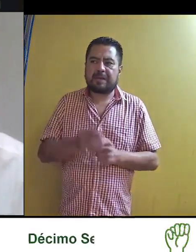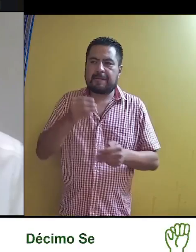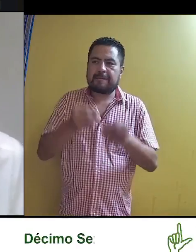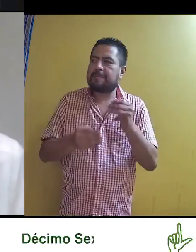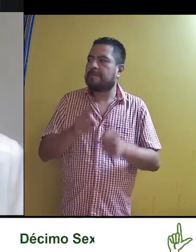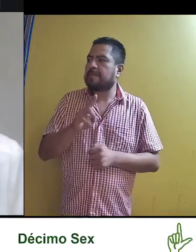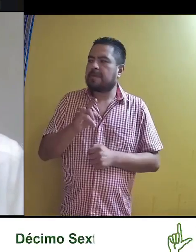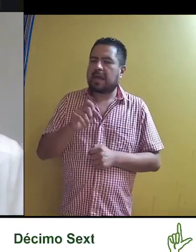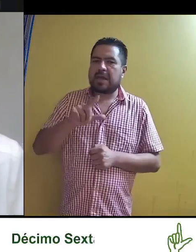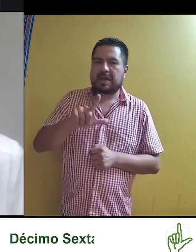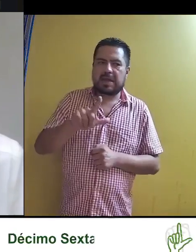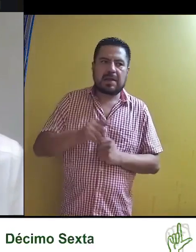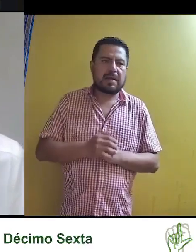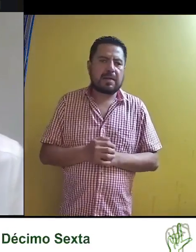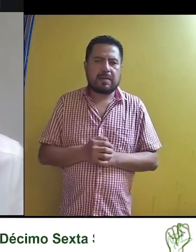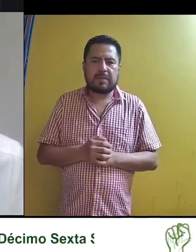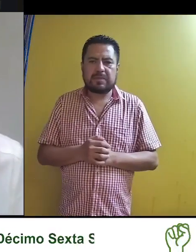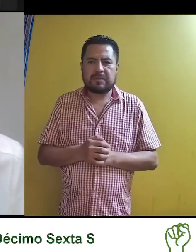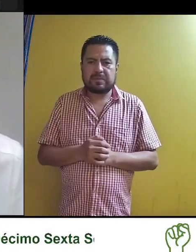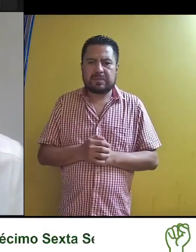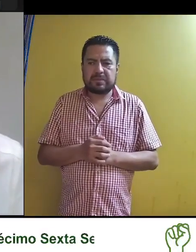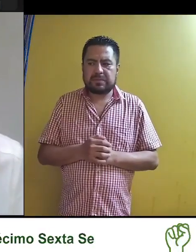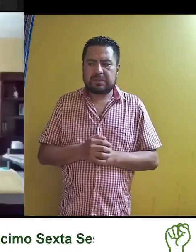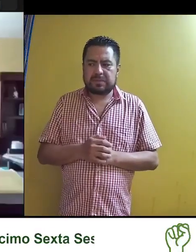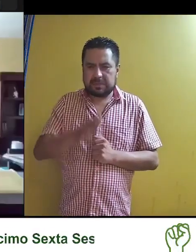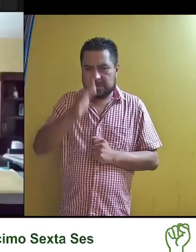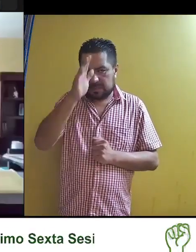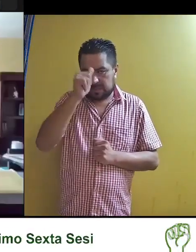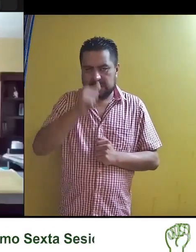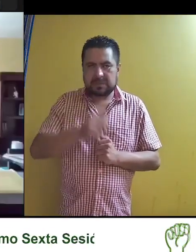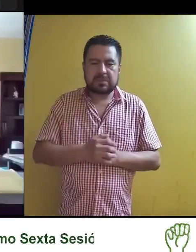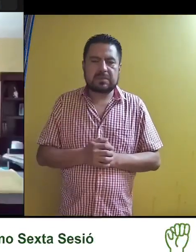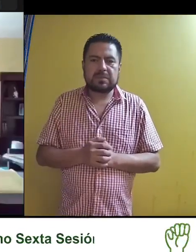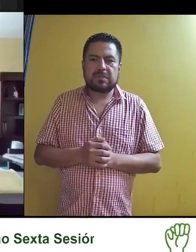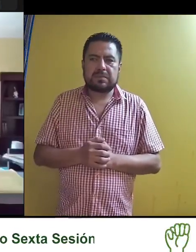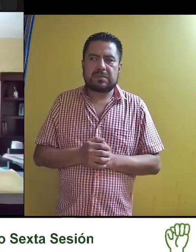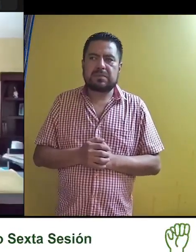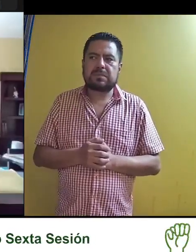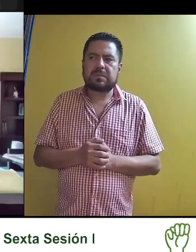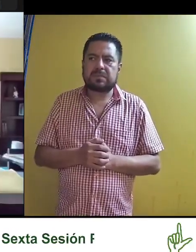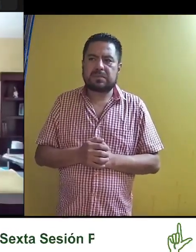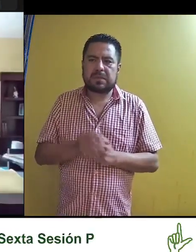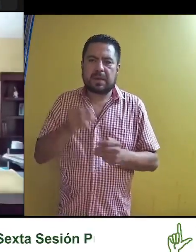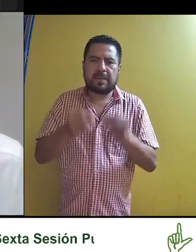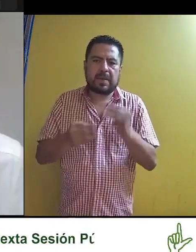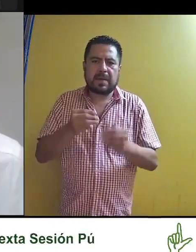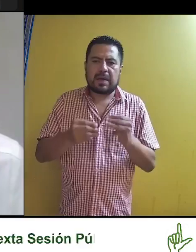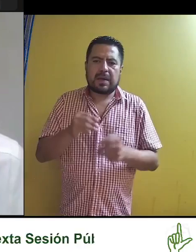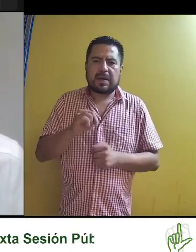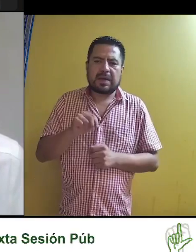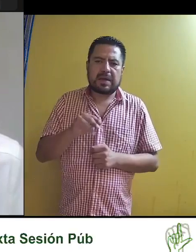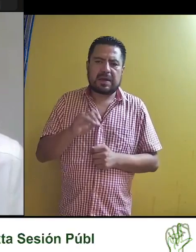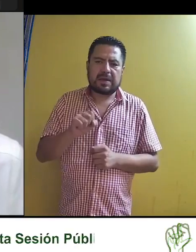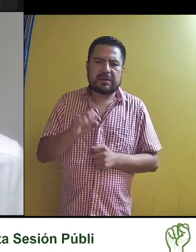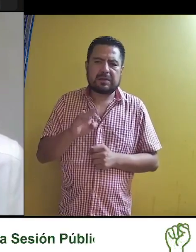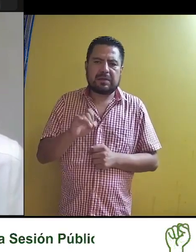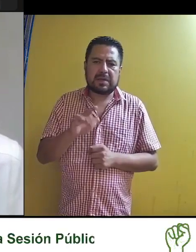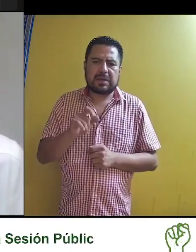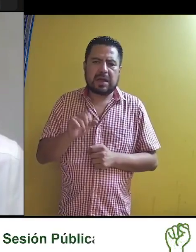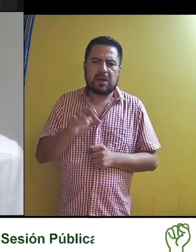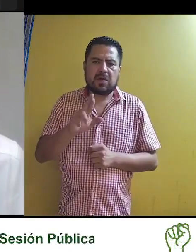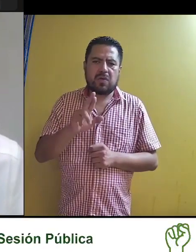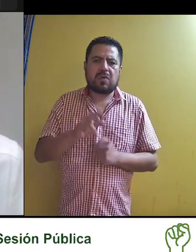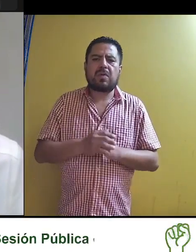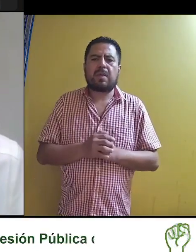Magistrado Daniel Preciado Temiquel. Proyecto de la ponencia. Magistrado J. Inés Betancur Salgado.